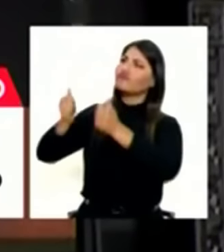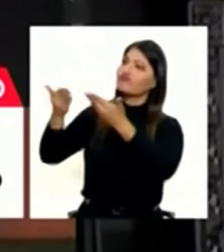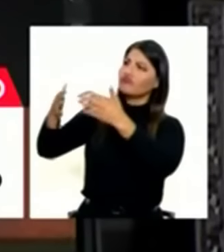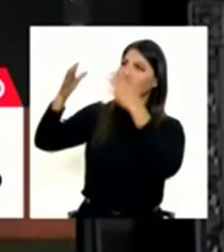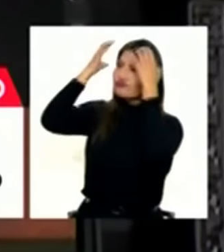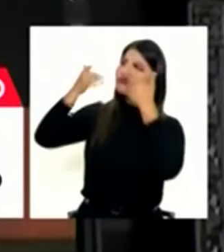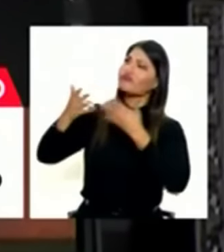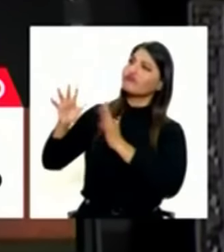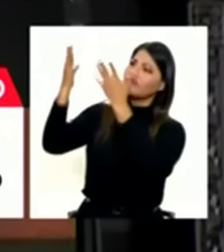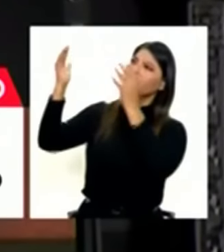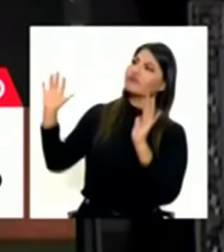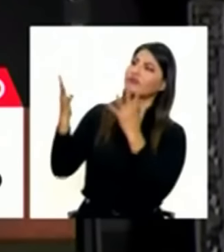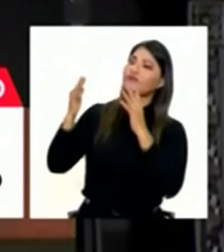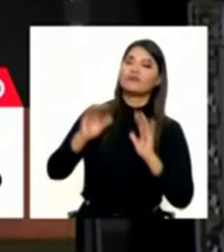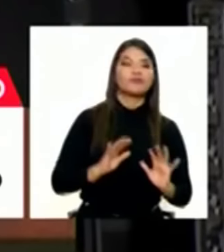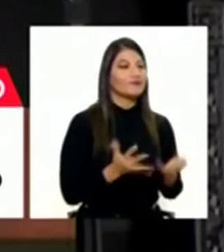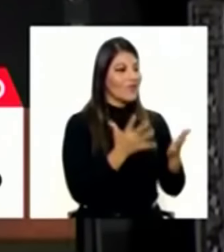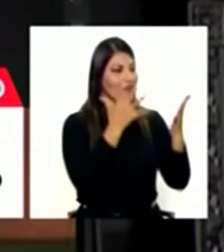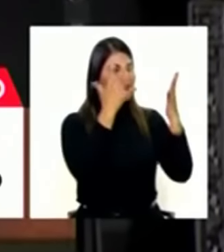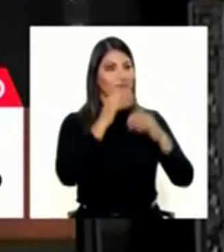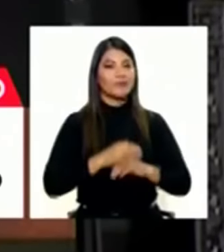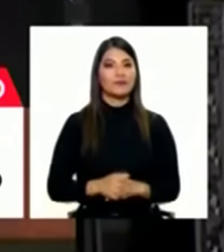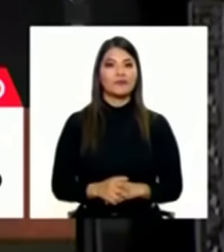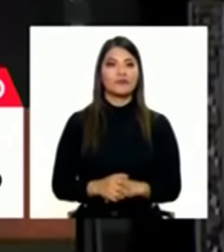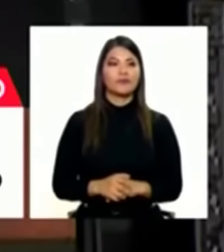Abelardo Quiñones! ¡Viva!